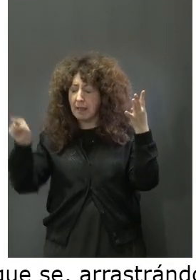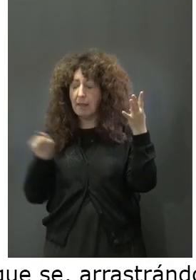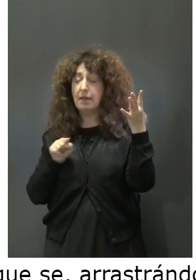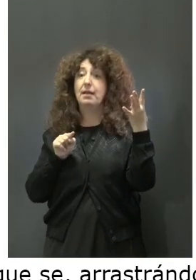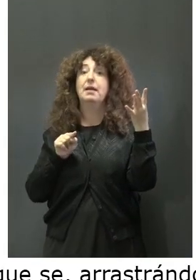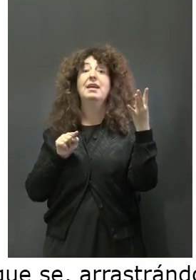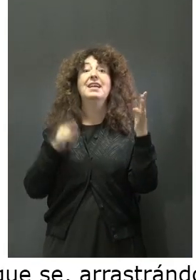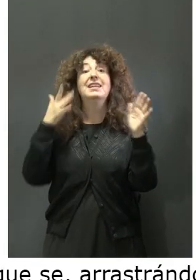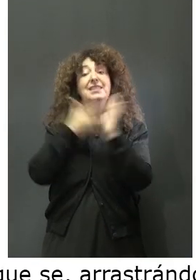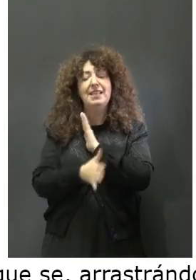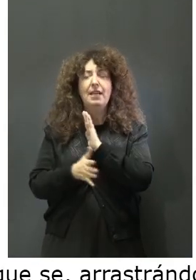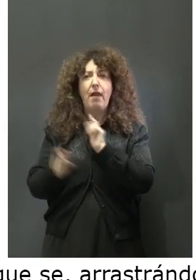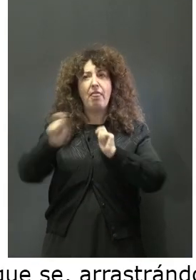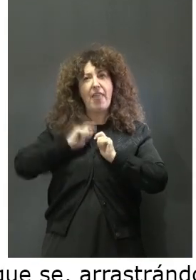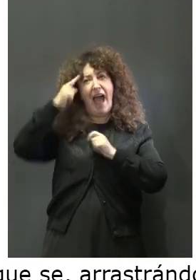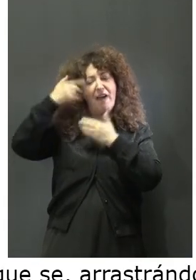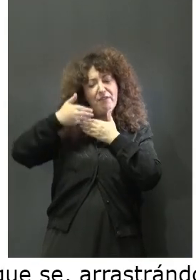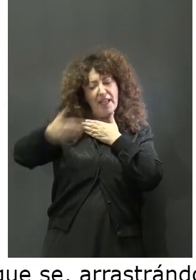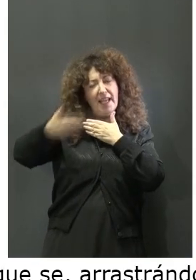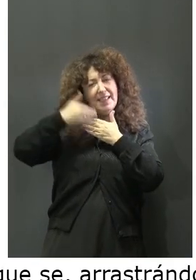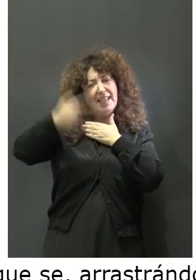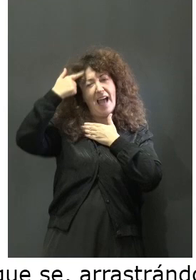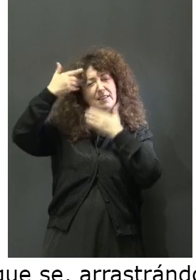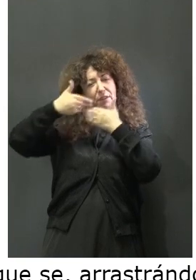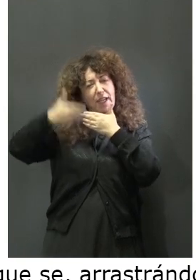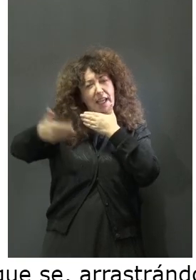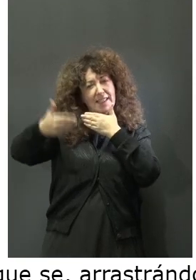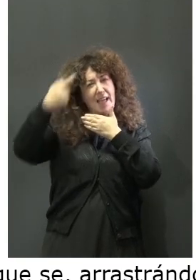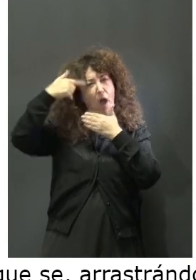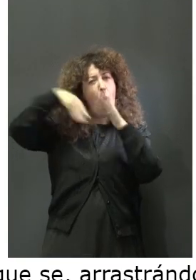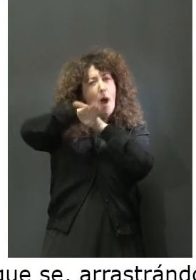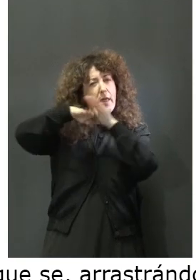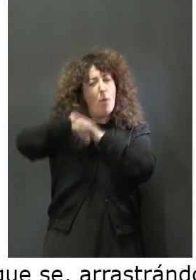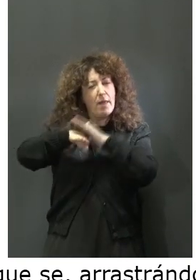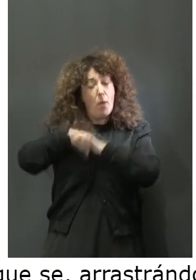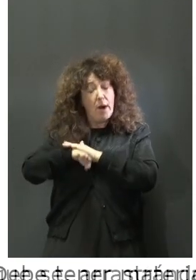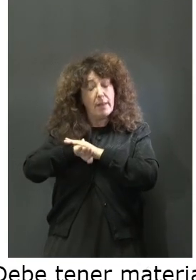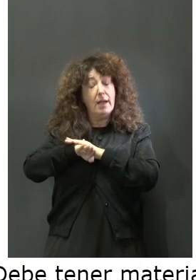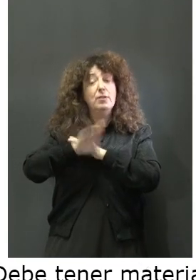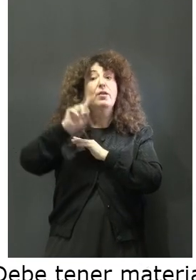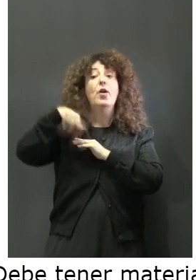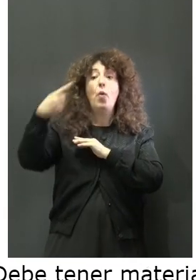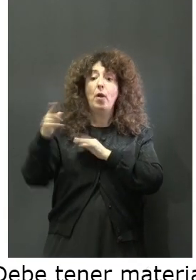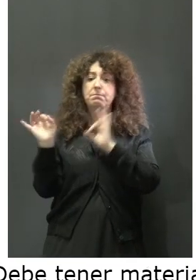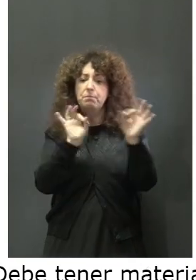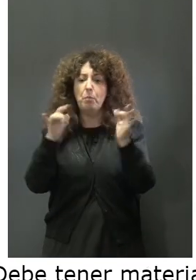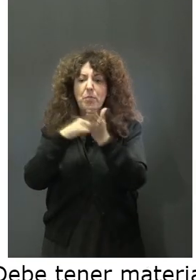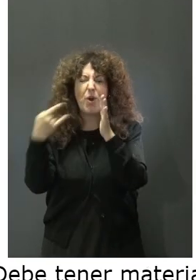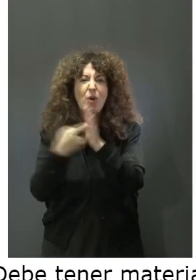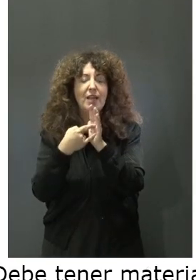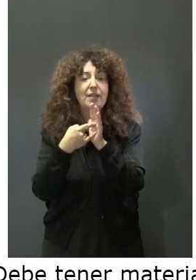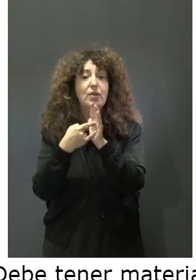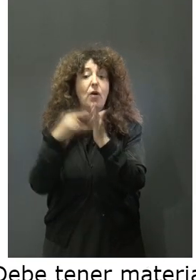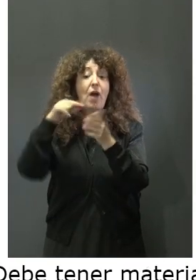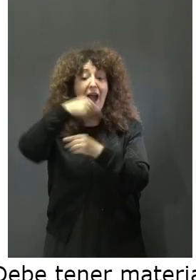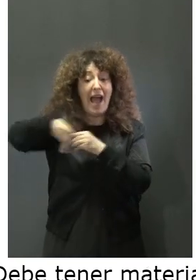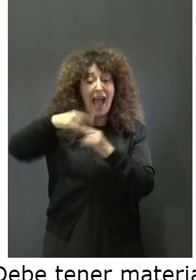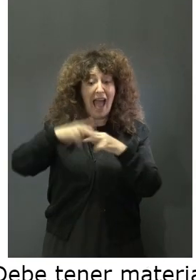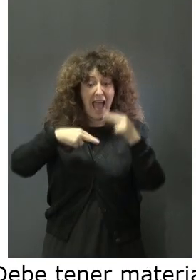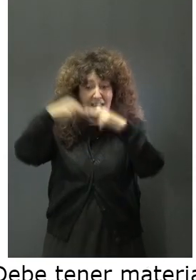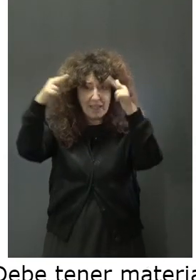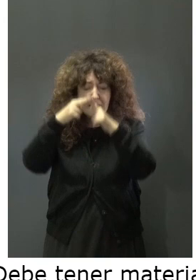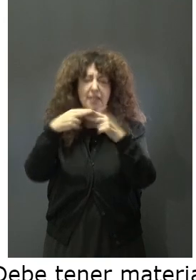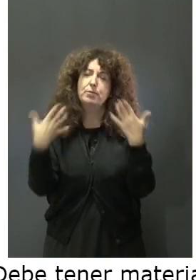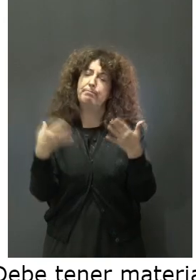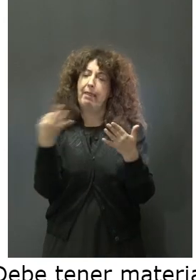eso son fichas que las metemos en nuestra cabecita. Y a la hora de hacer un proyecto de arquitectura, pues además de cumplir las normativas